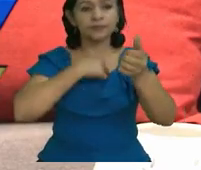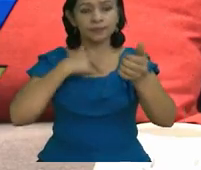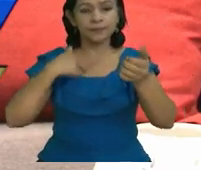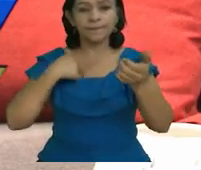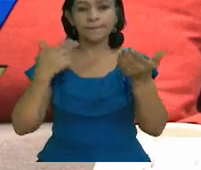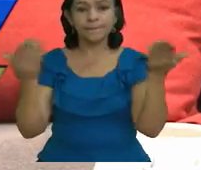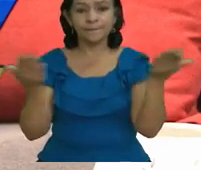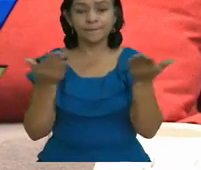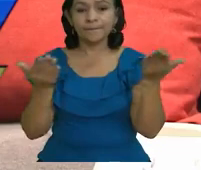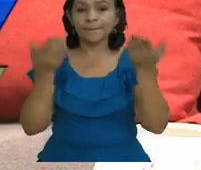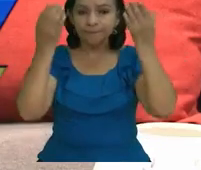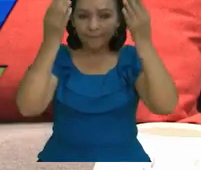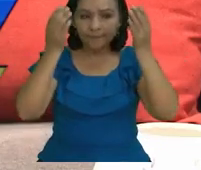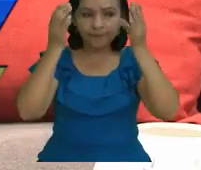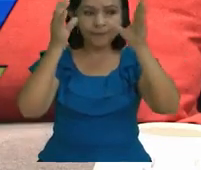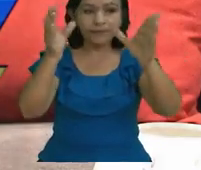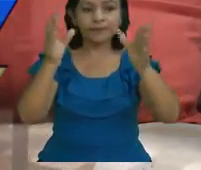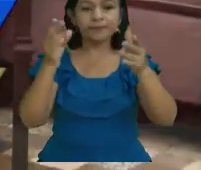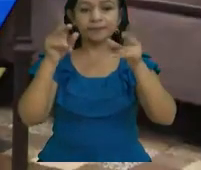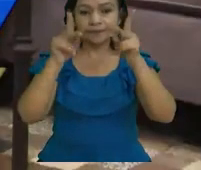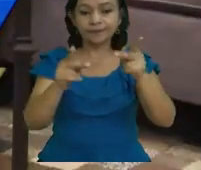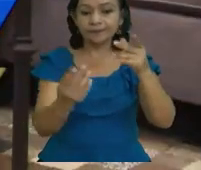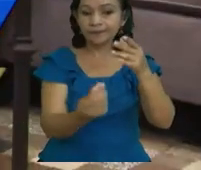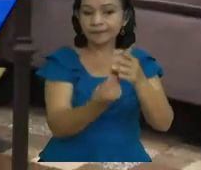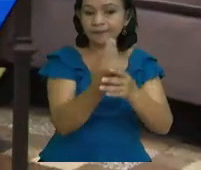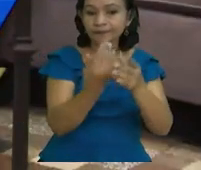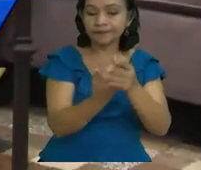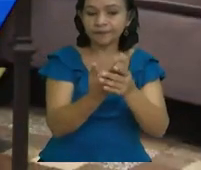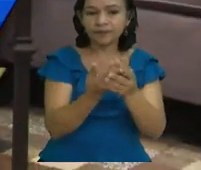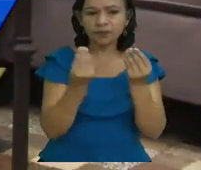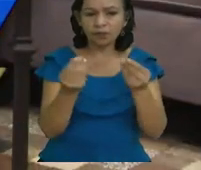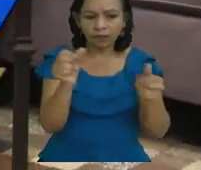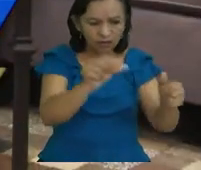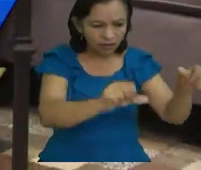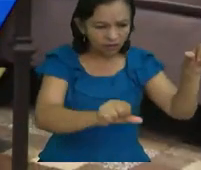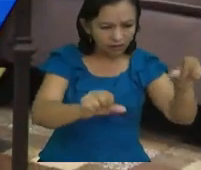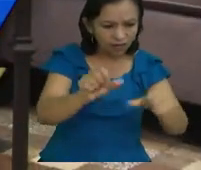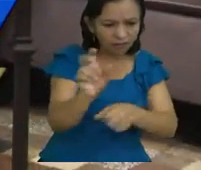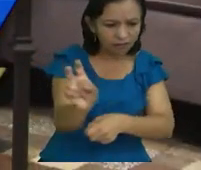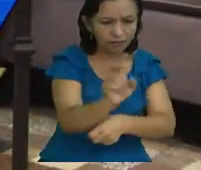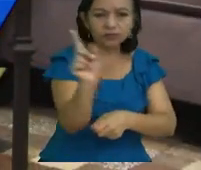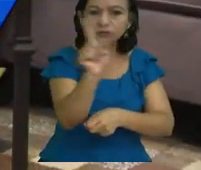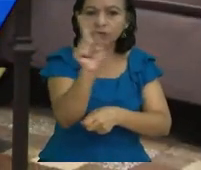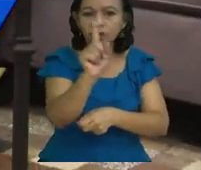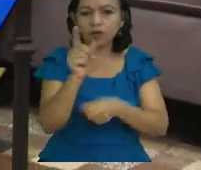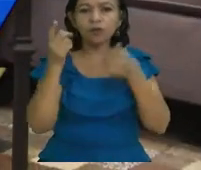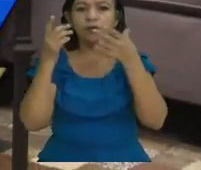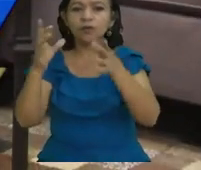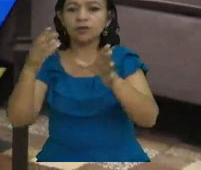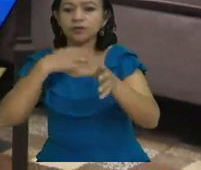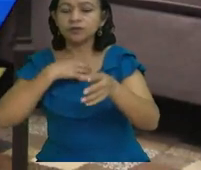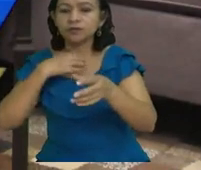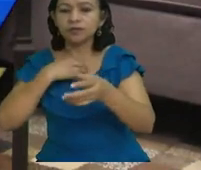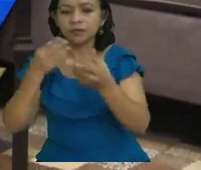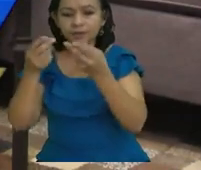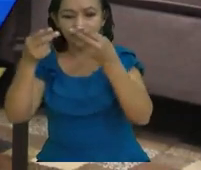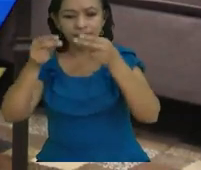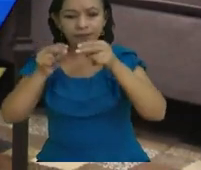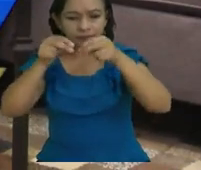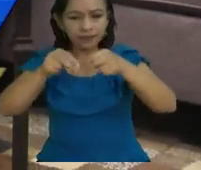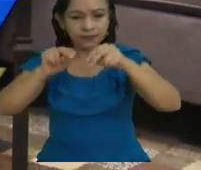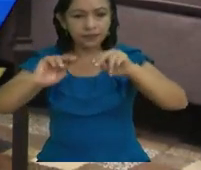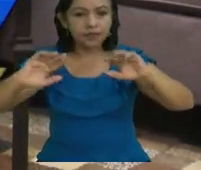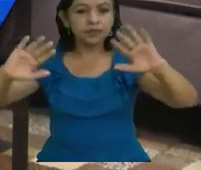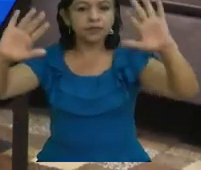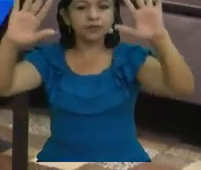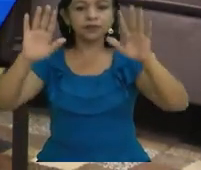es un aspecto cultural de que el productor deje de utilizar tanto agroquímico y trabaje con más insumos orgánicos. Entonces, por ejemplo, nosotros